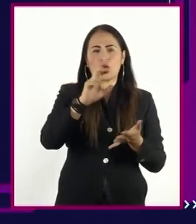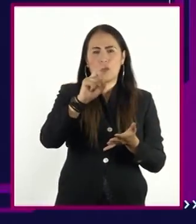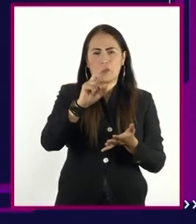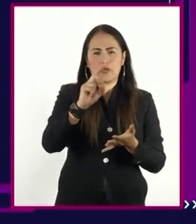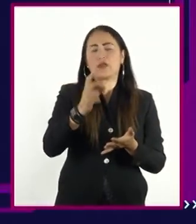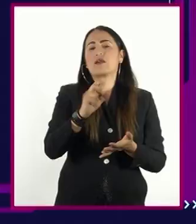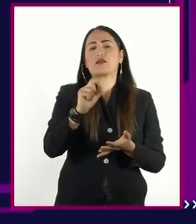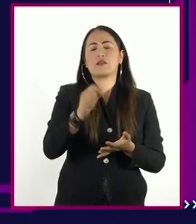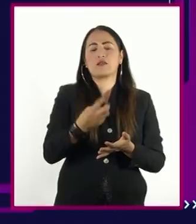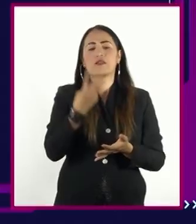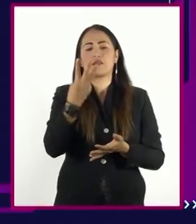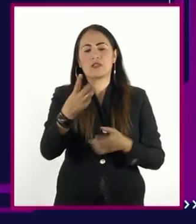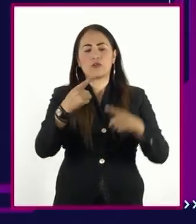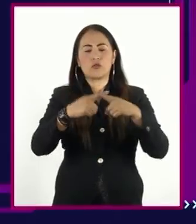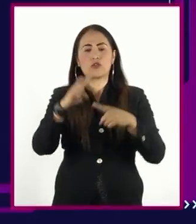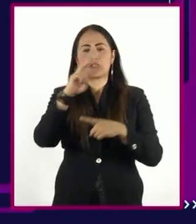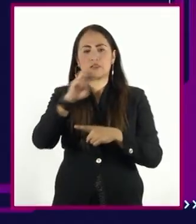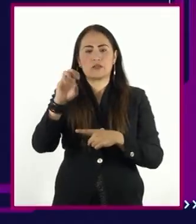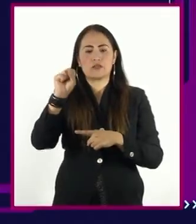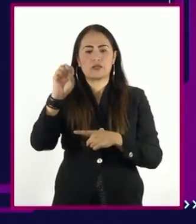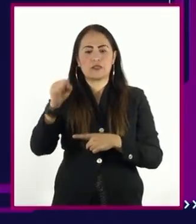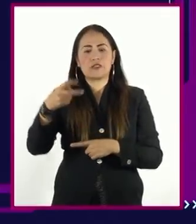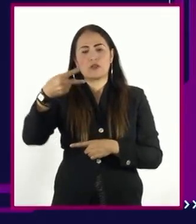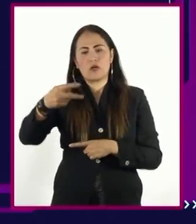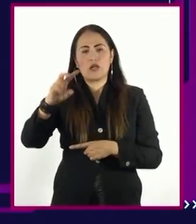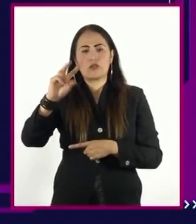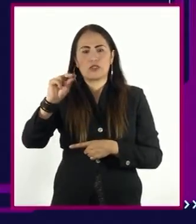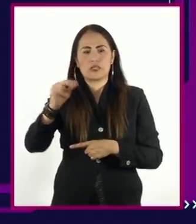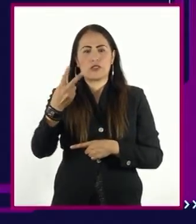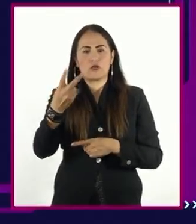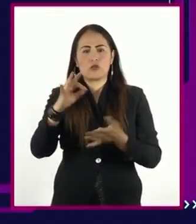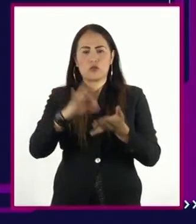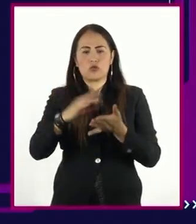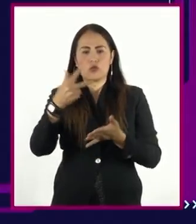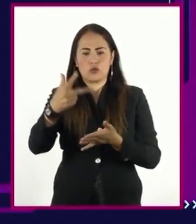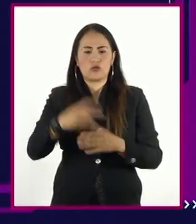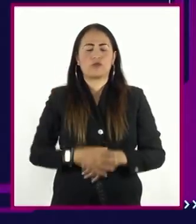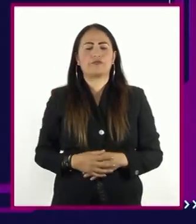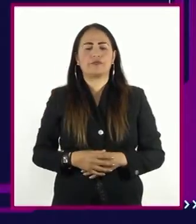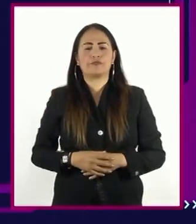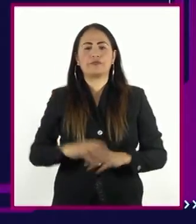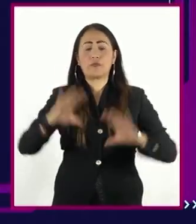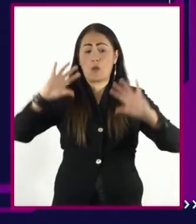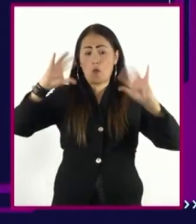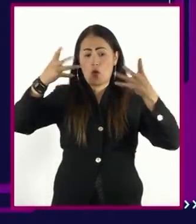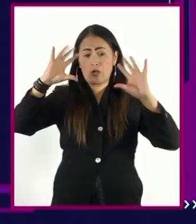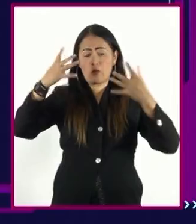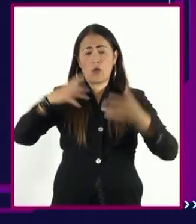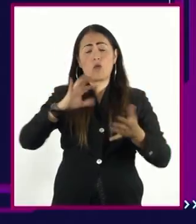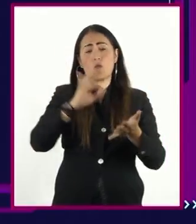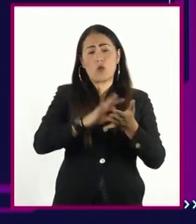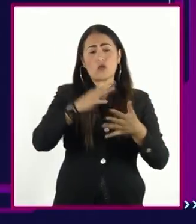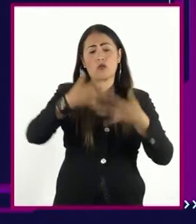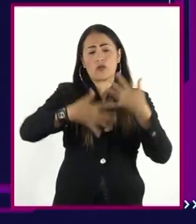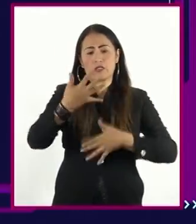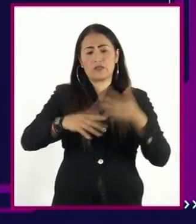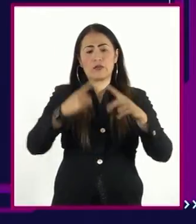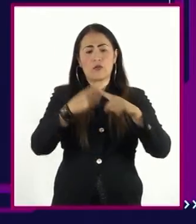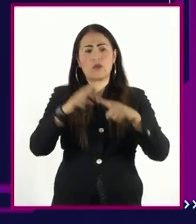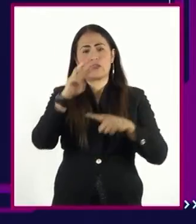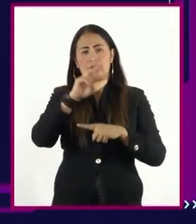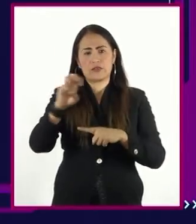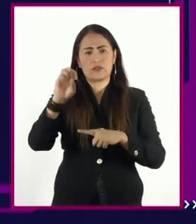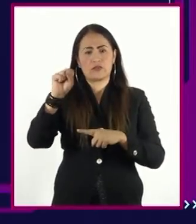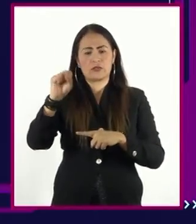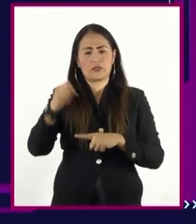360 igual a 82.8 grados. Voleibol, 15 centésimos por 360 igual a 54